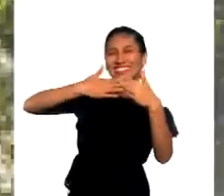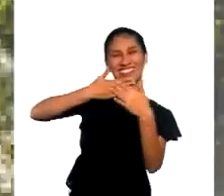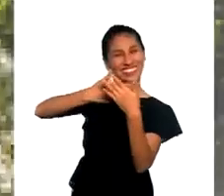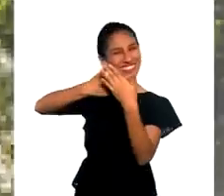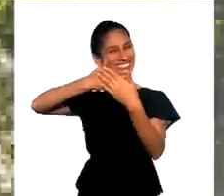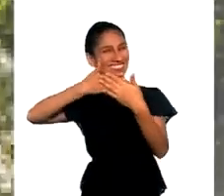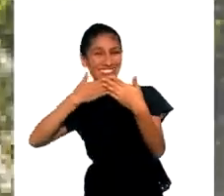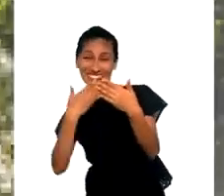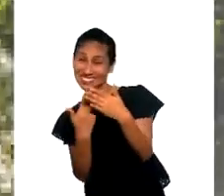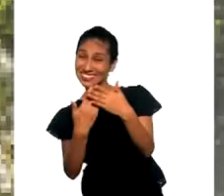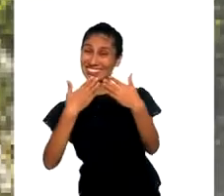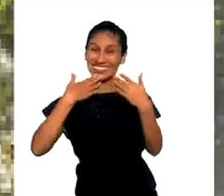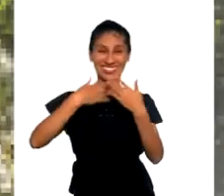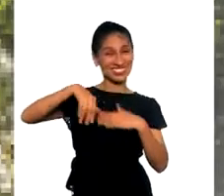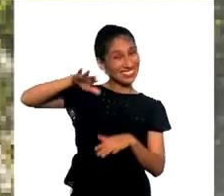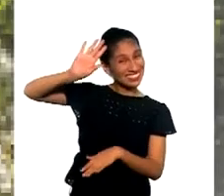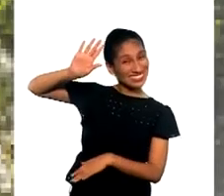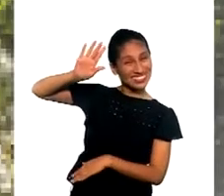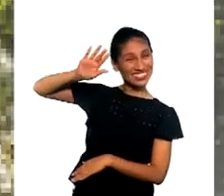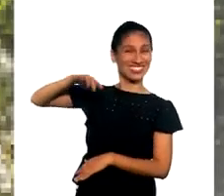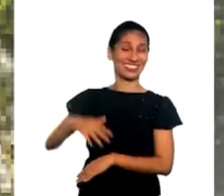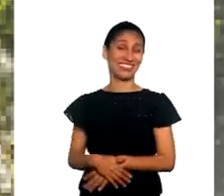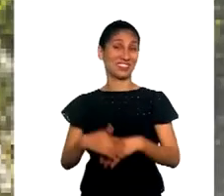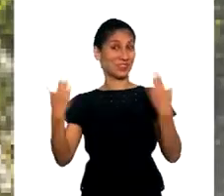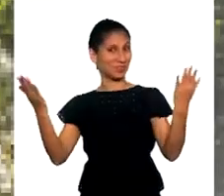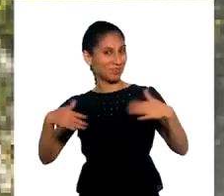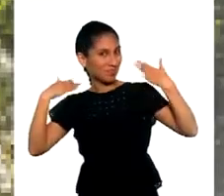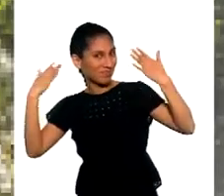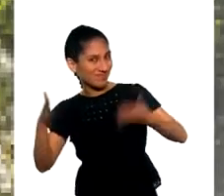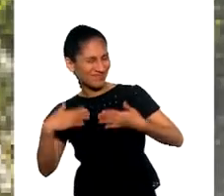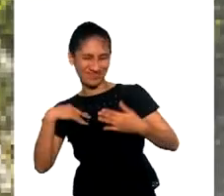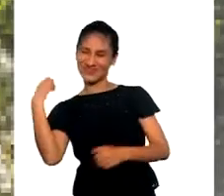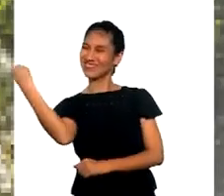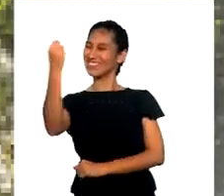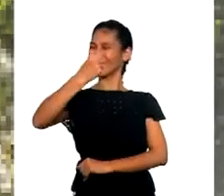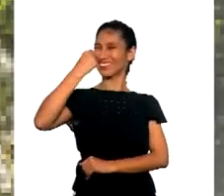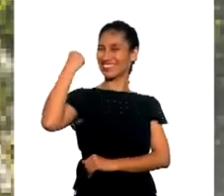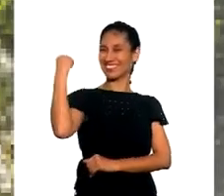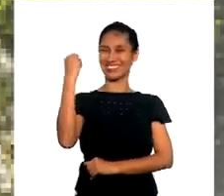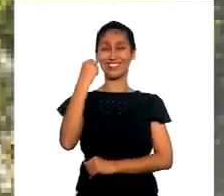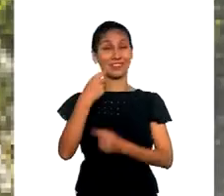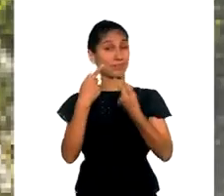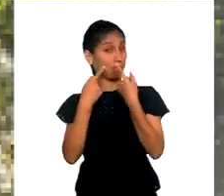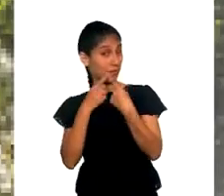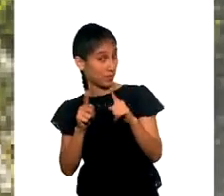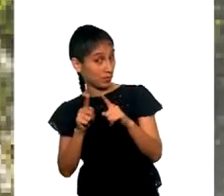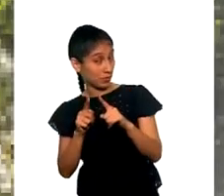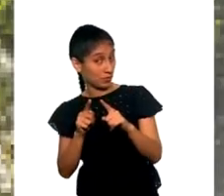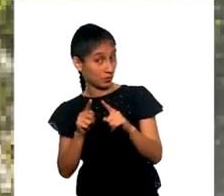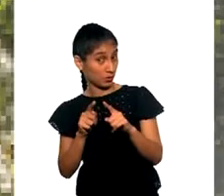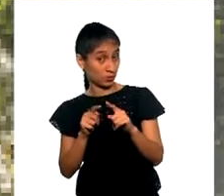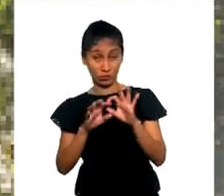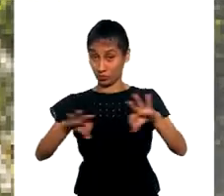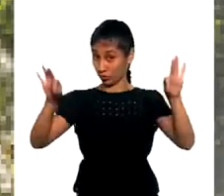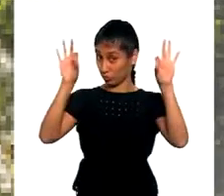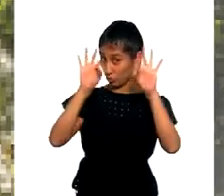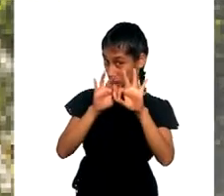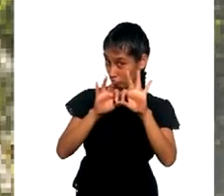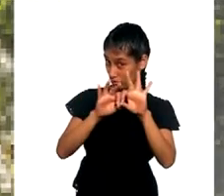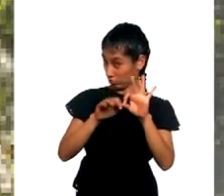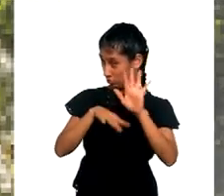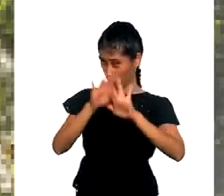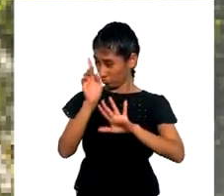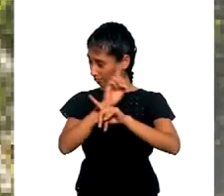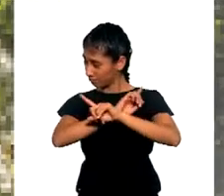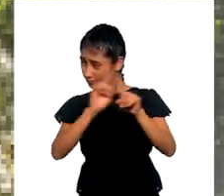las gracias me alegra haber ganado pero eso no es lo más importante